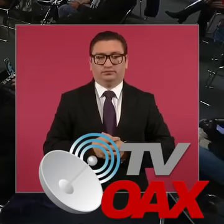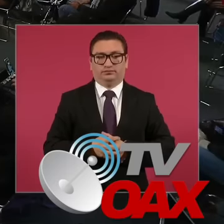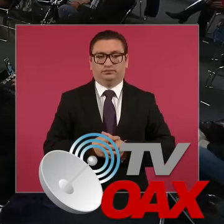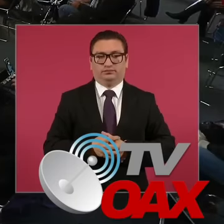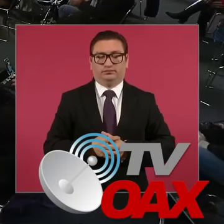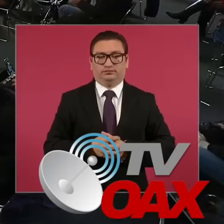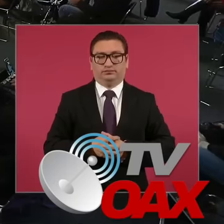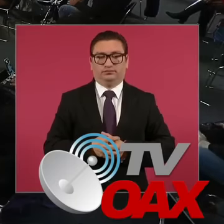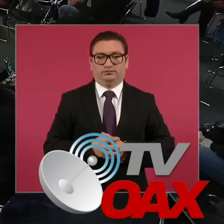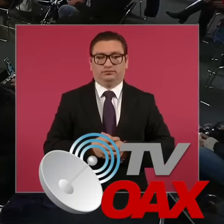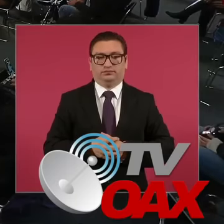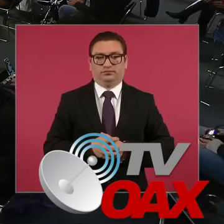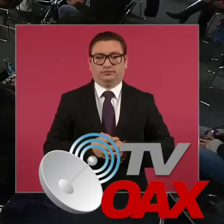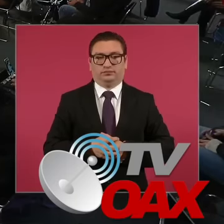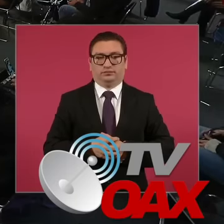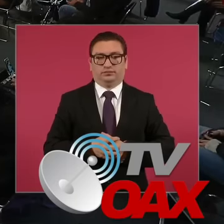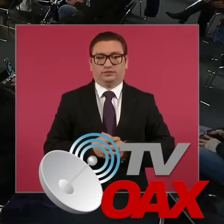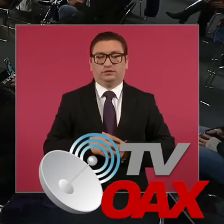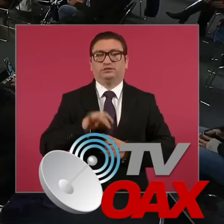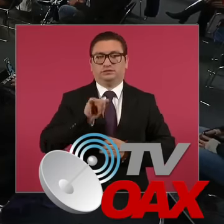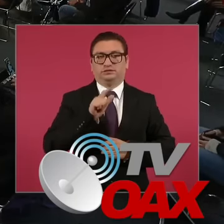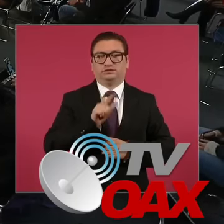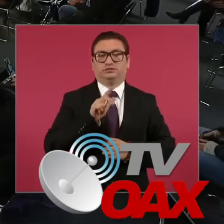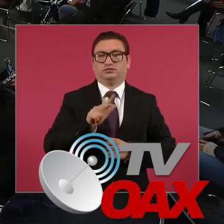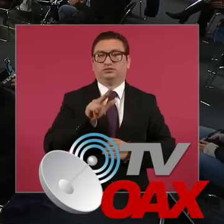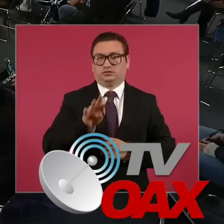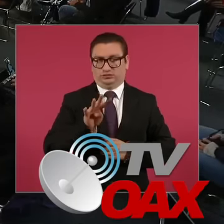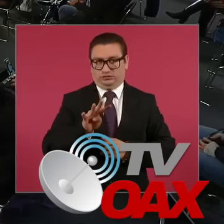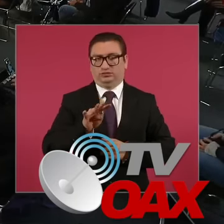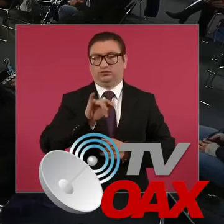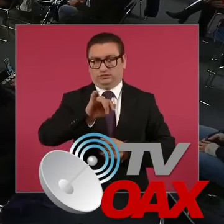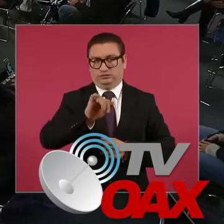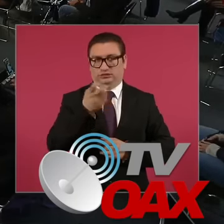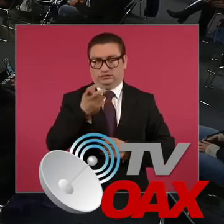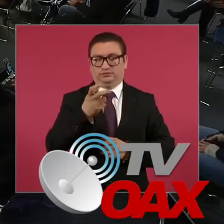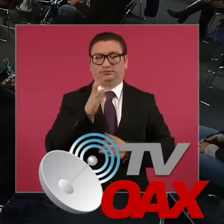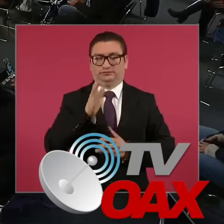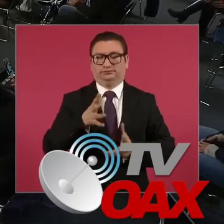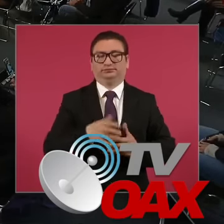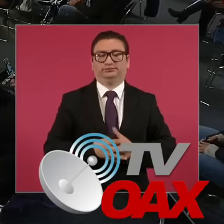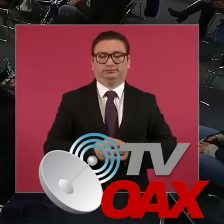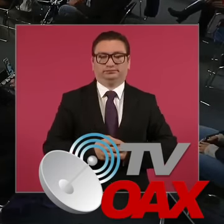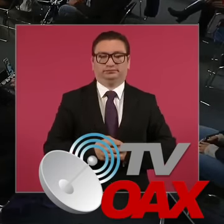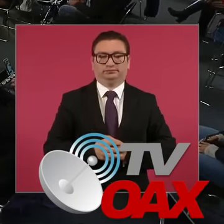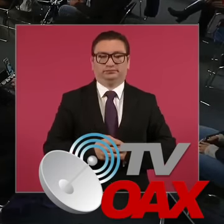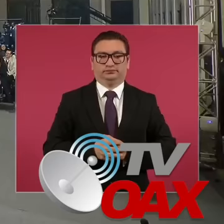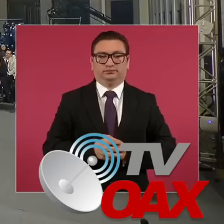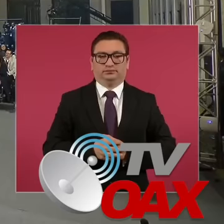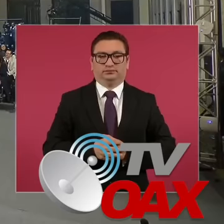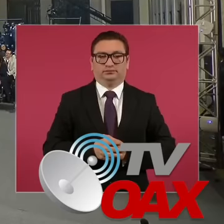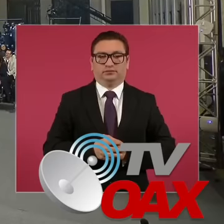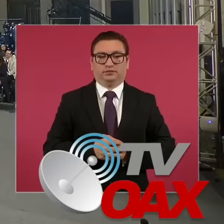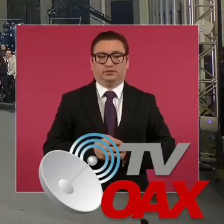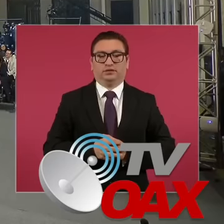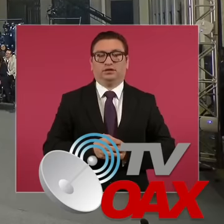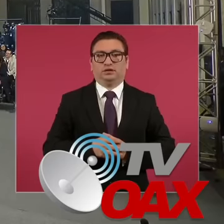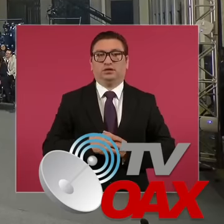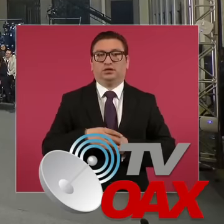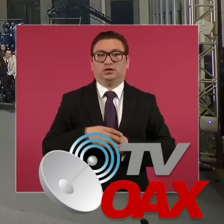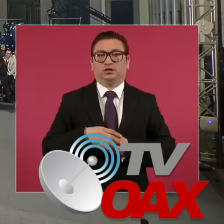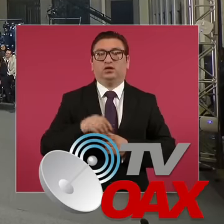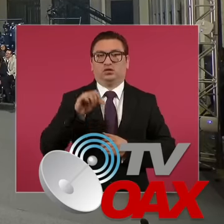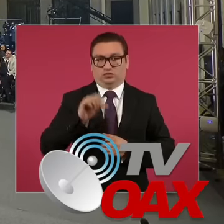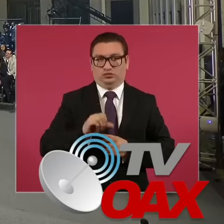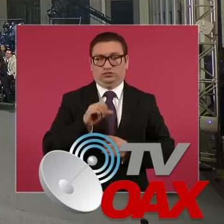y 18? Sí, 17, 18 y 19, es correcto, así va a ser. De hecho, lo vamos a tener el día de